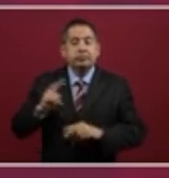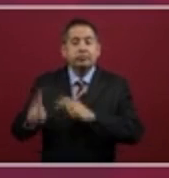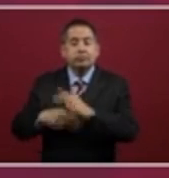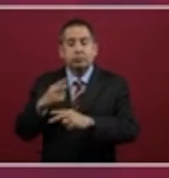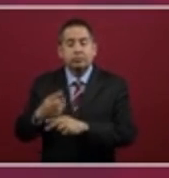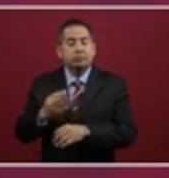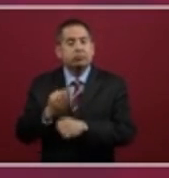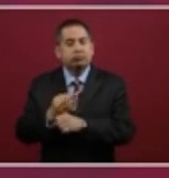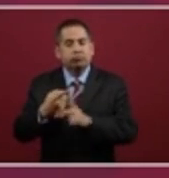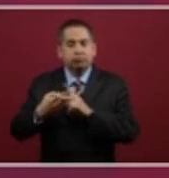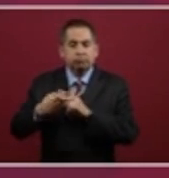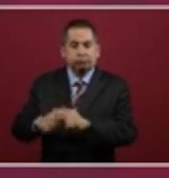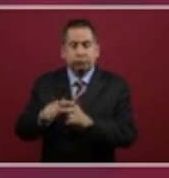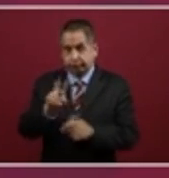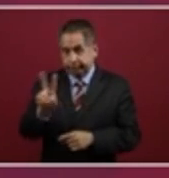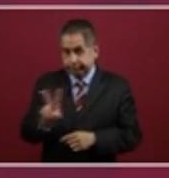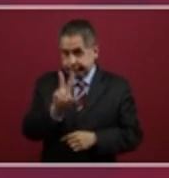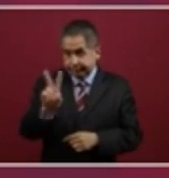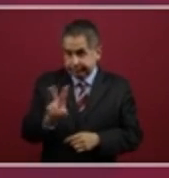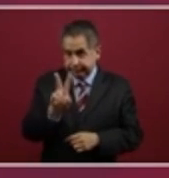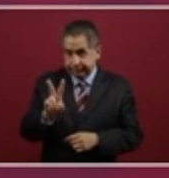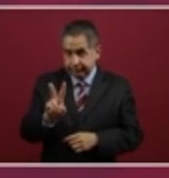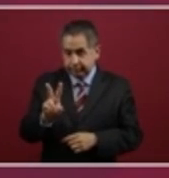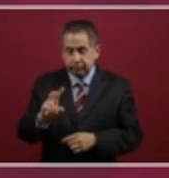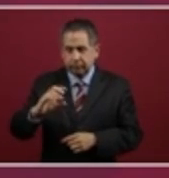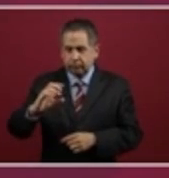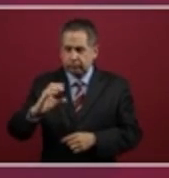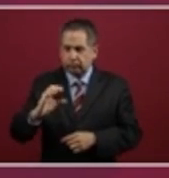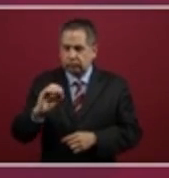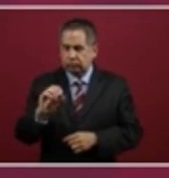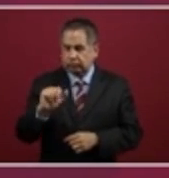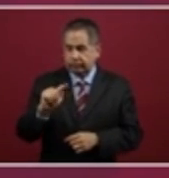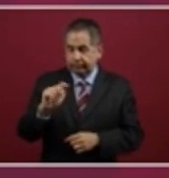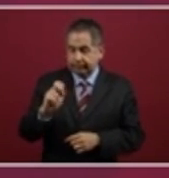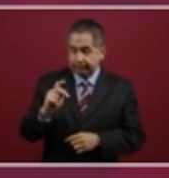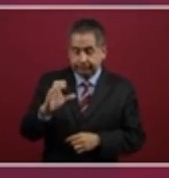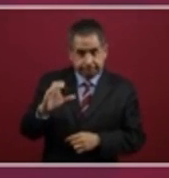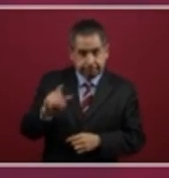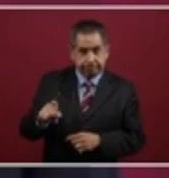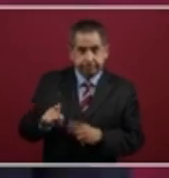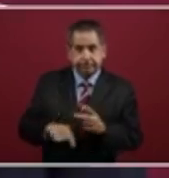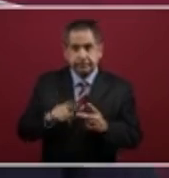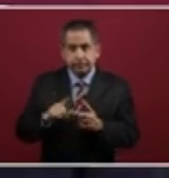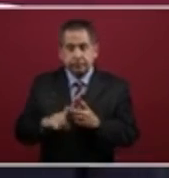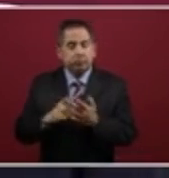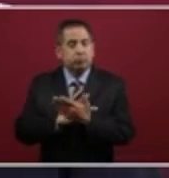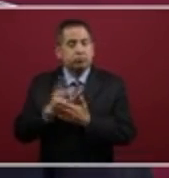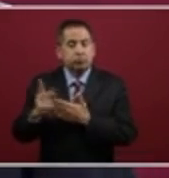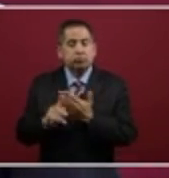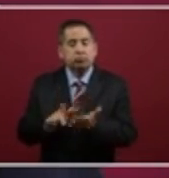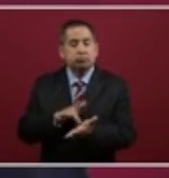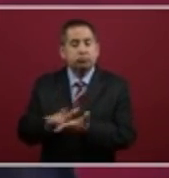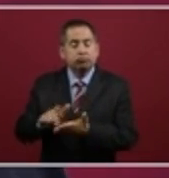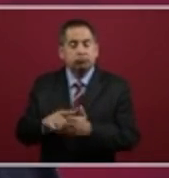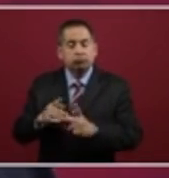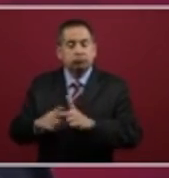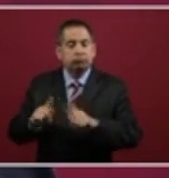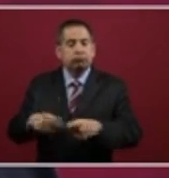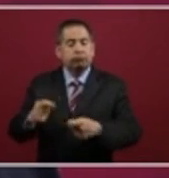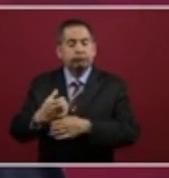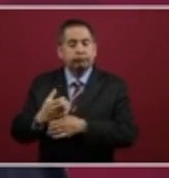Vamos a empezar el viernes en Coatepec el programa de apoyo a productores de